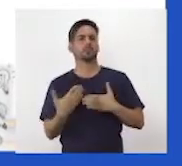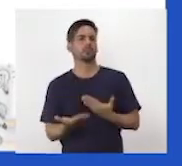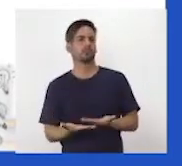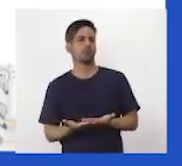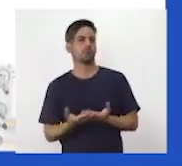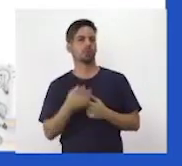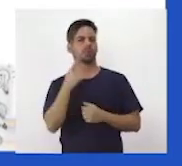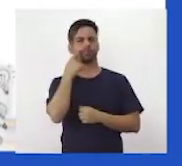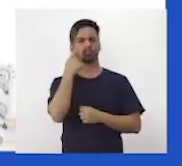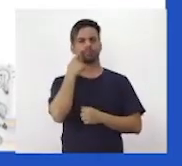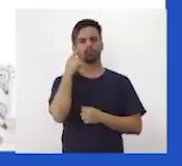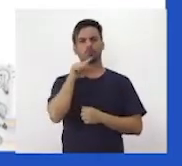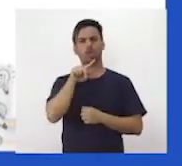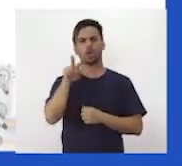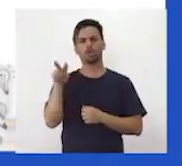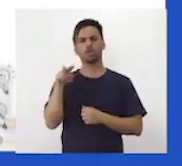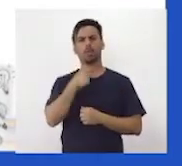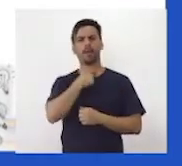cuadrado.